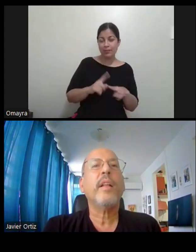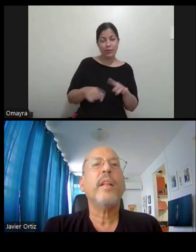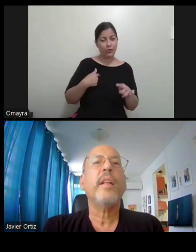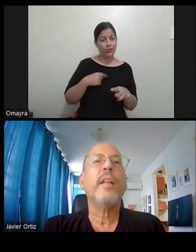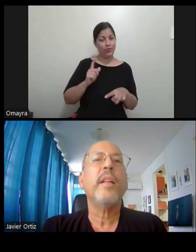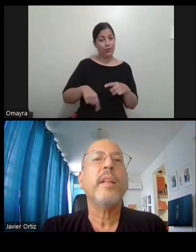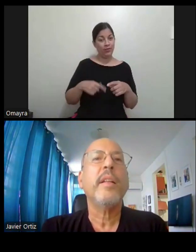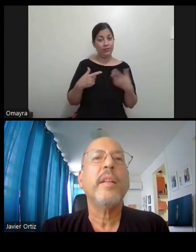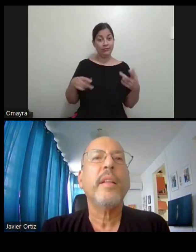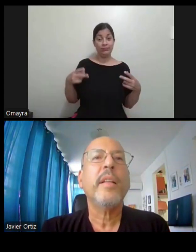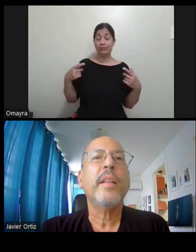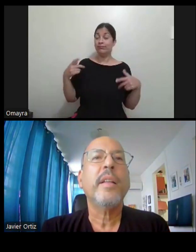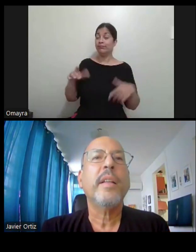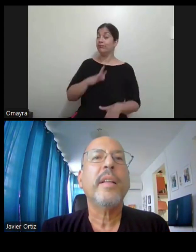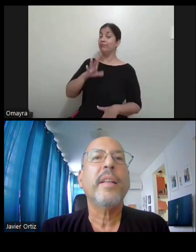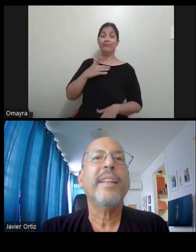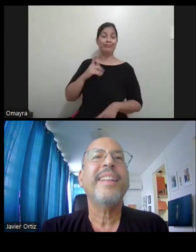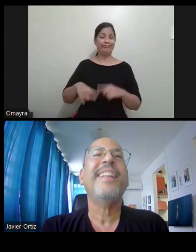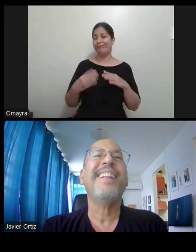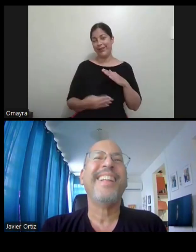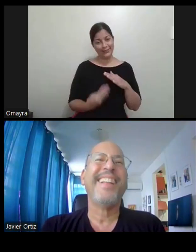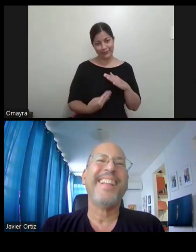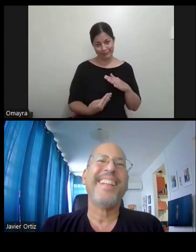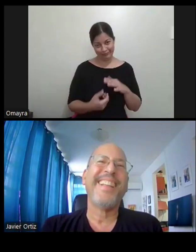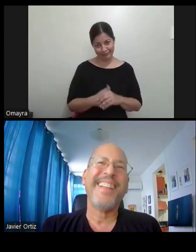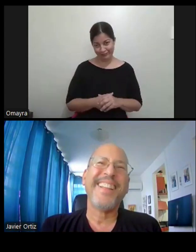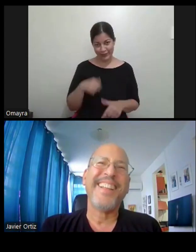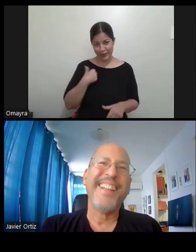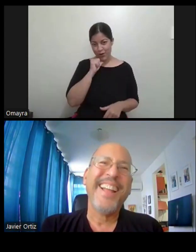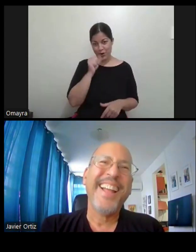porque de verdad ahí es muy básico lo que toco. No he dado ni una parranda.